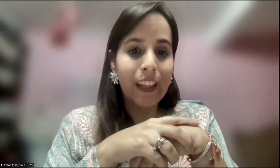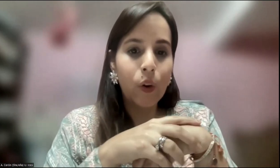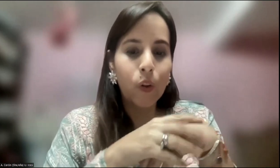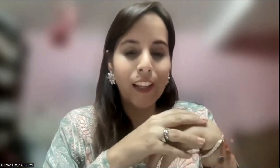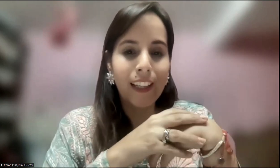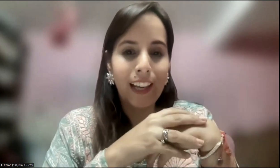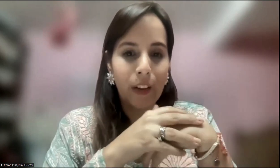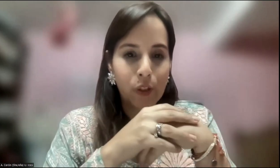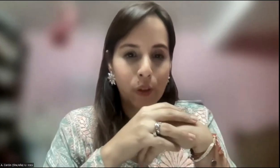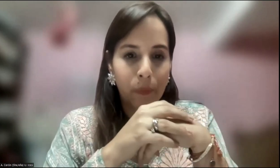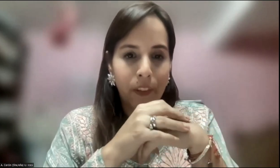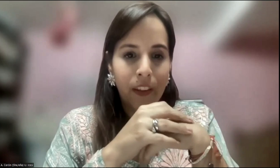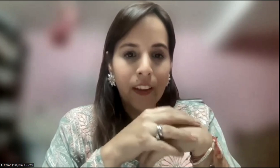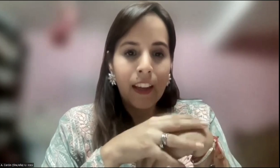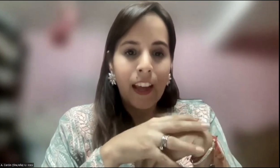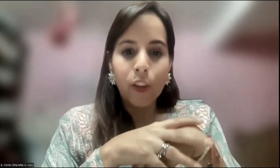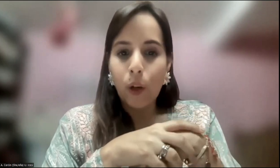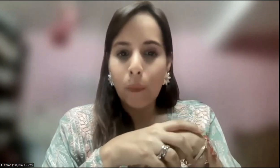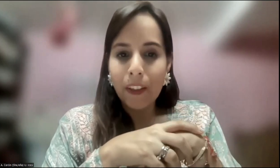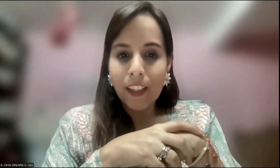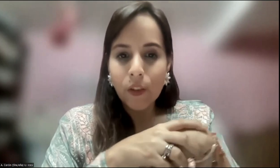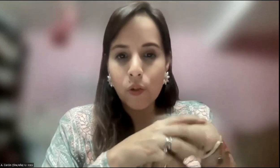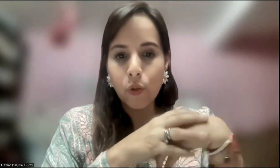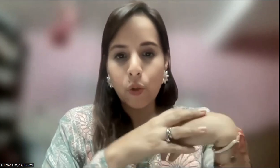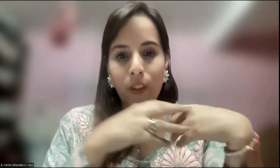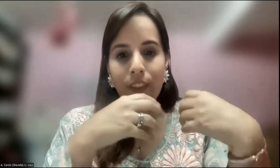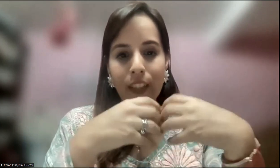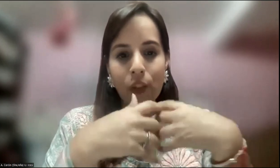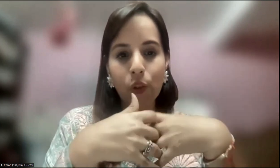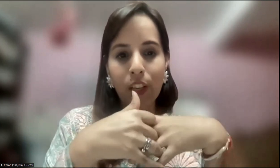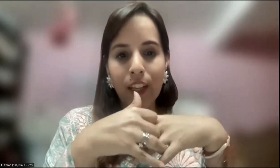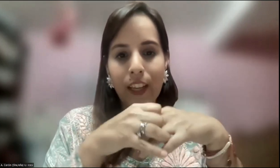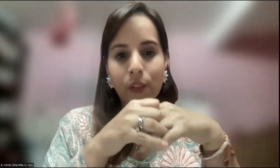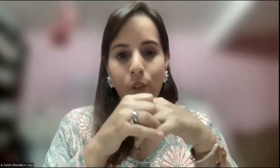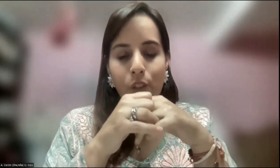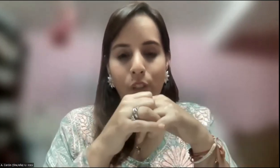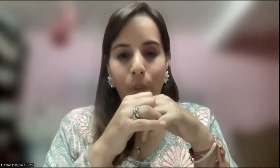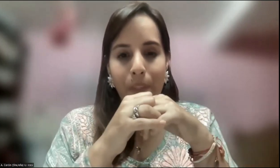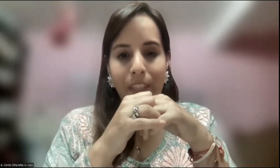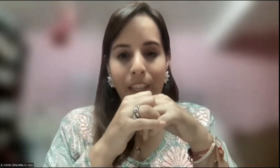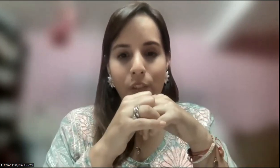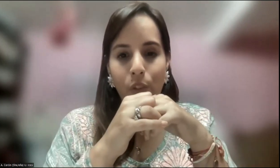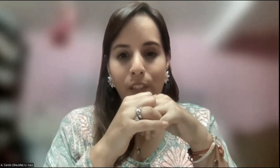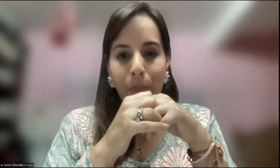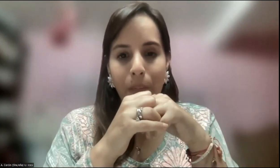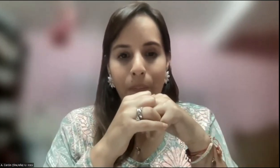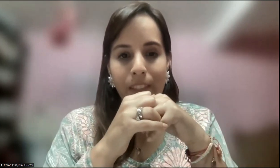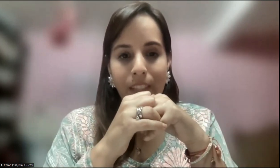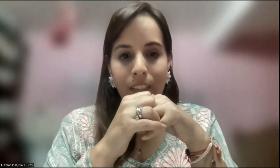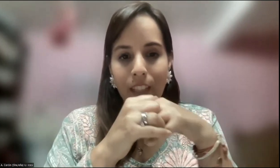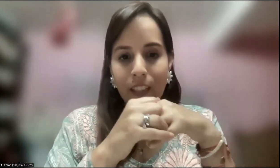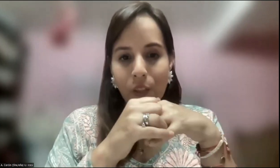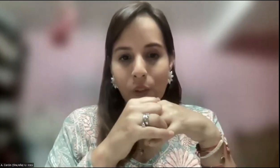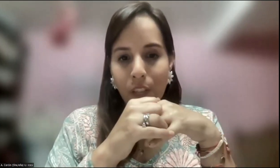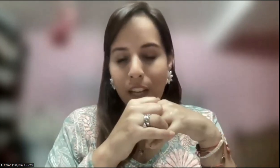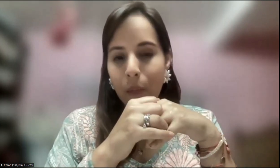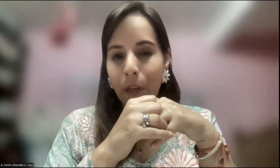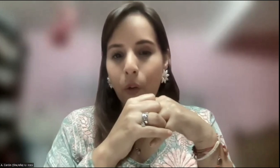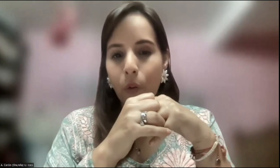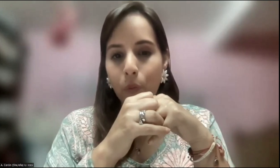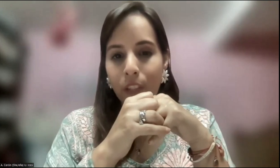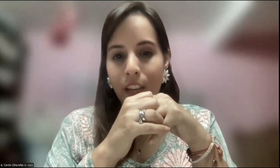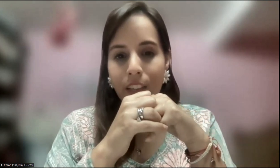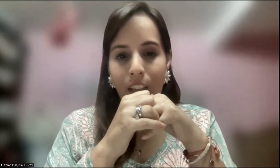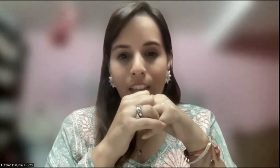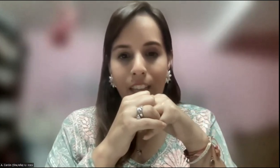de género del claco actualmente es consultor internacional y ha desarrollado investigaciones para amnistía internacional el